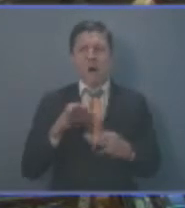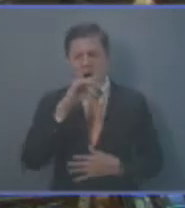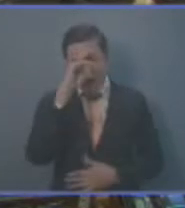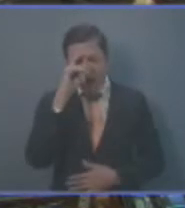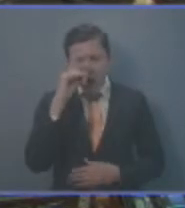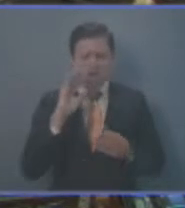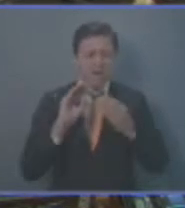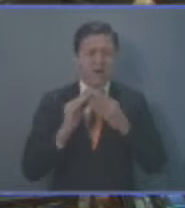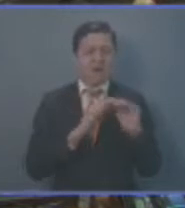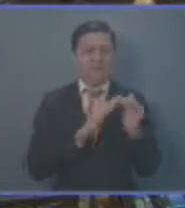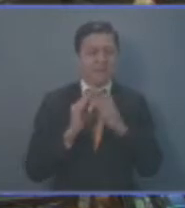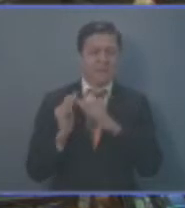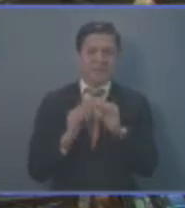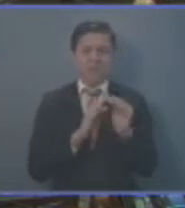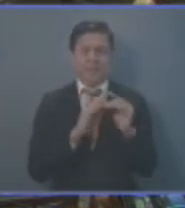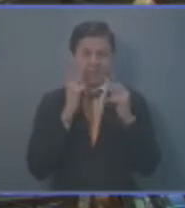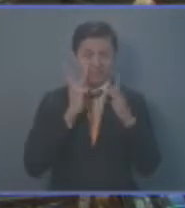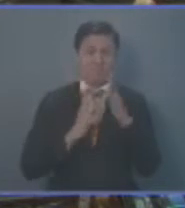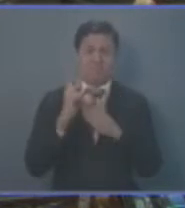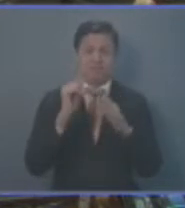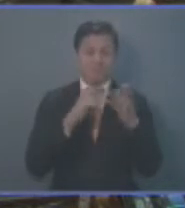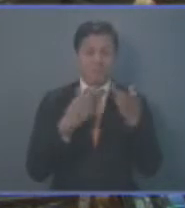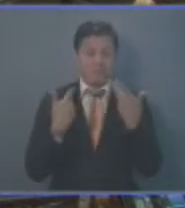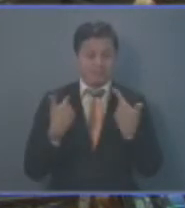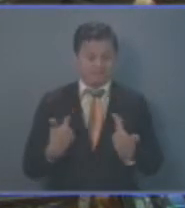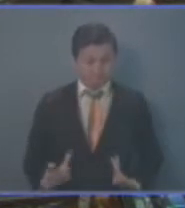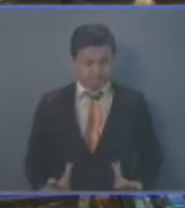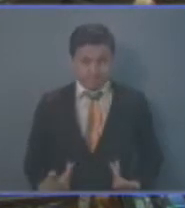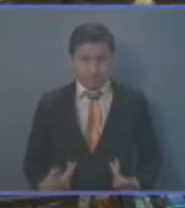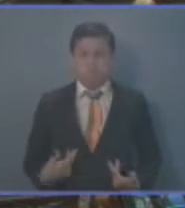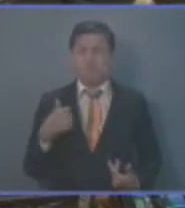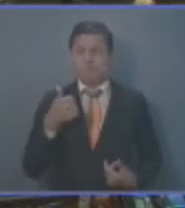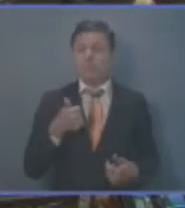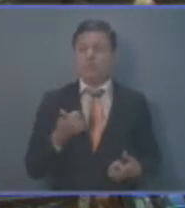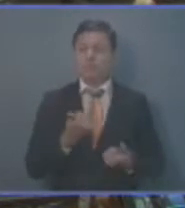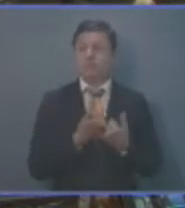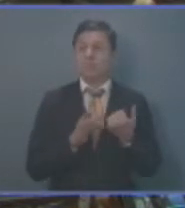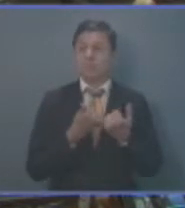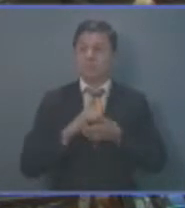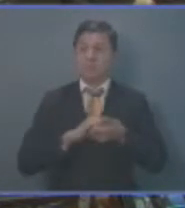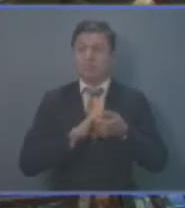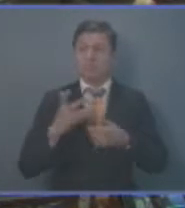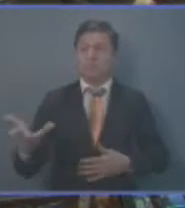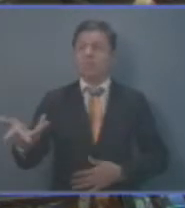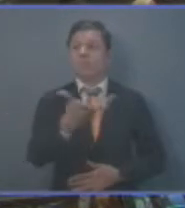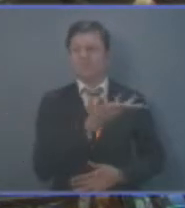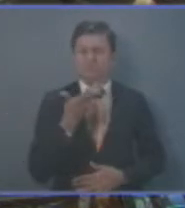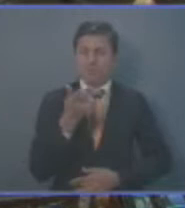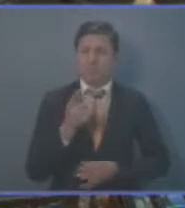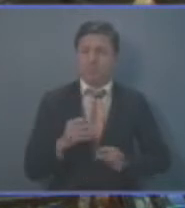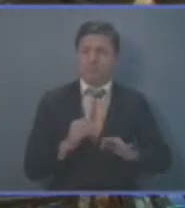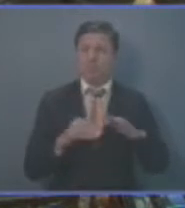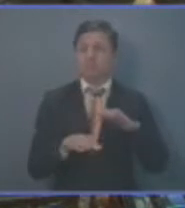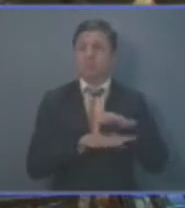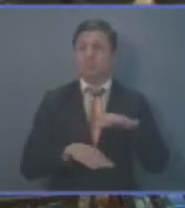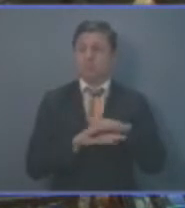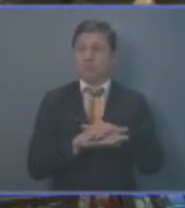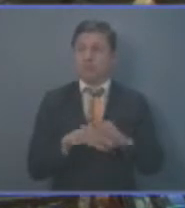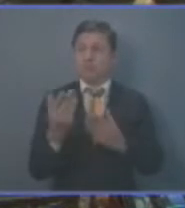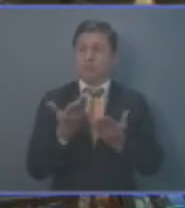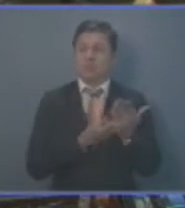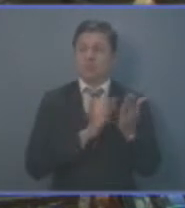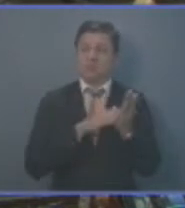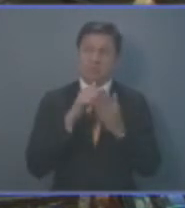y la comunidad, con enfoque de derecho humano y bien común. Este modelo se fundamenta en los programas